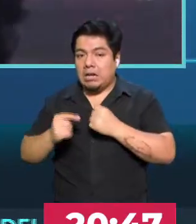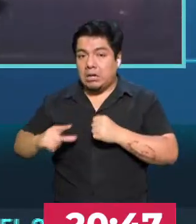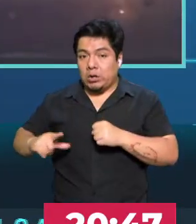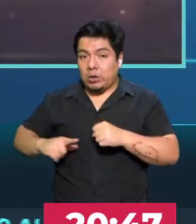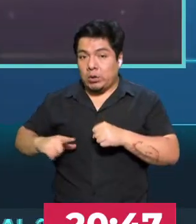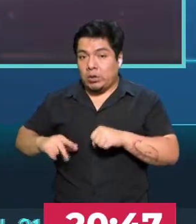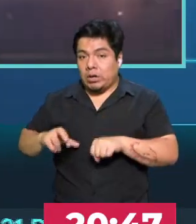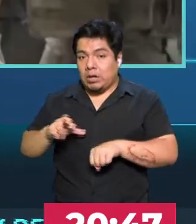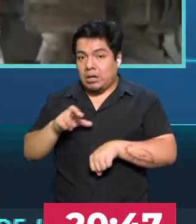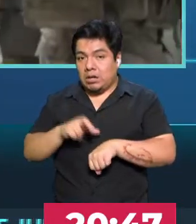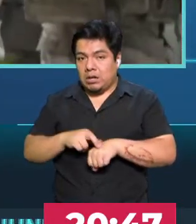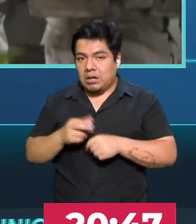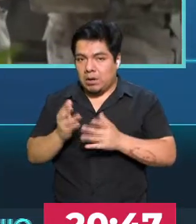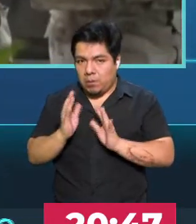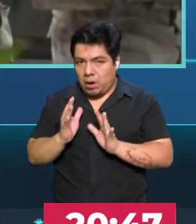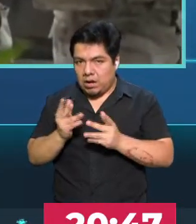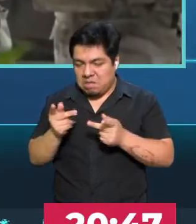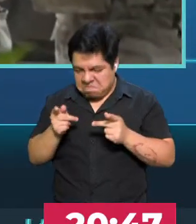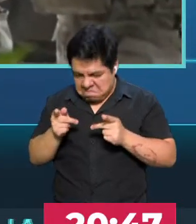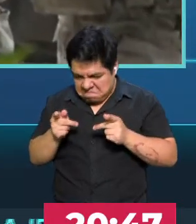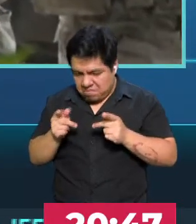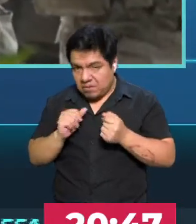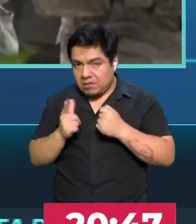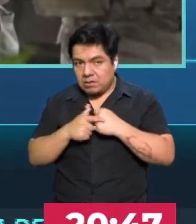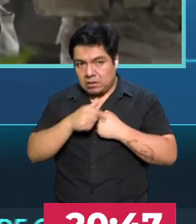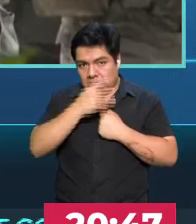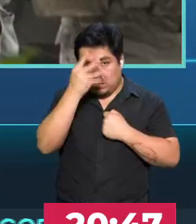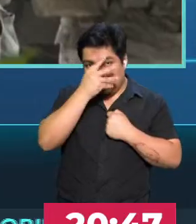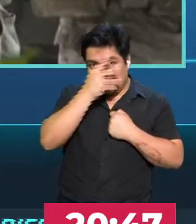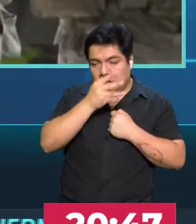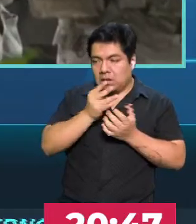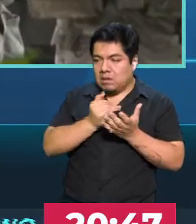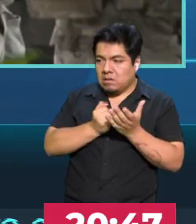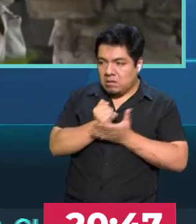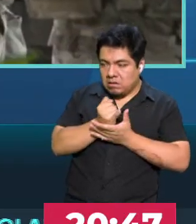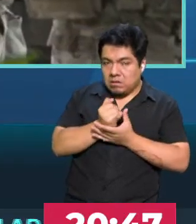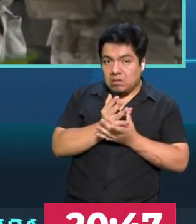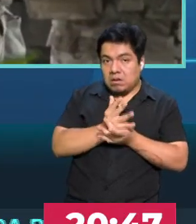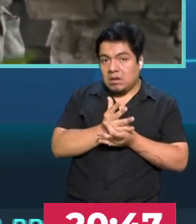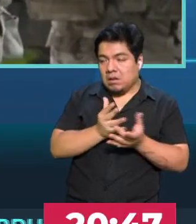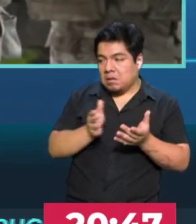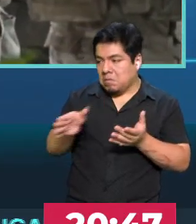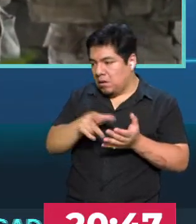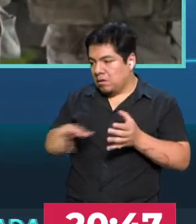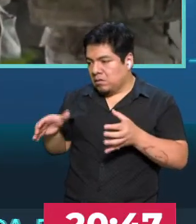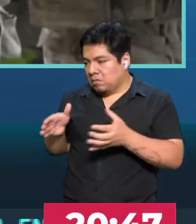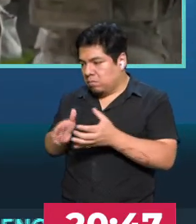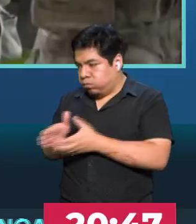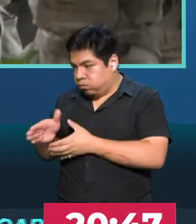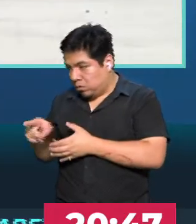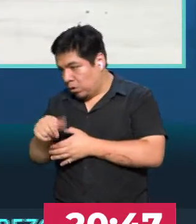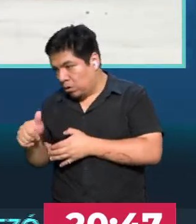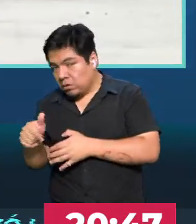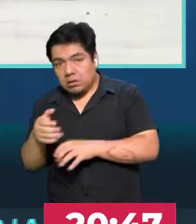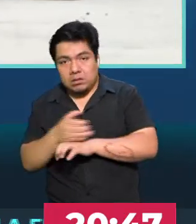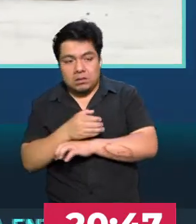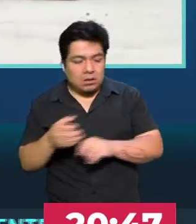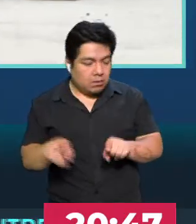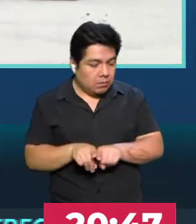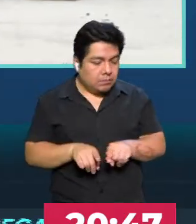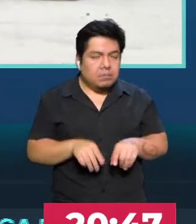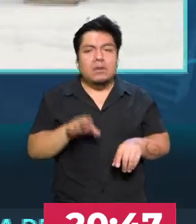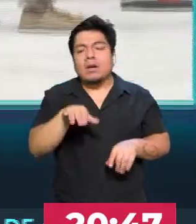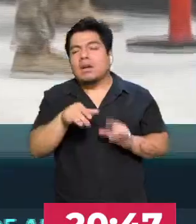gobernadores que se empiezan a preparar por si el presidente Trump define y decide proceder como lo ha hecho en Los Ángeles. Claro, ¿qué nos